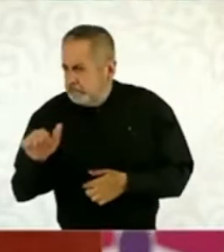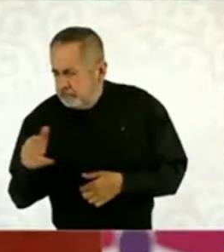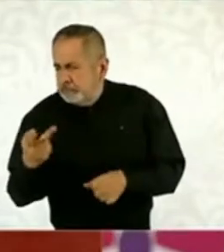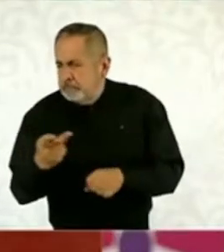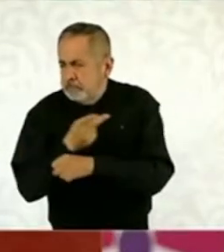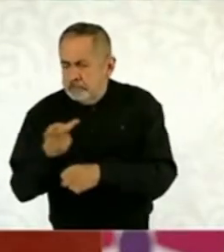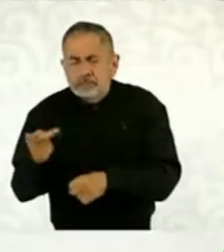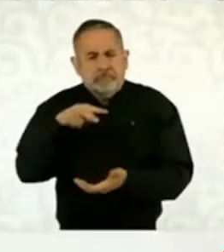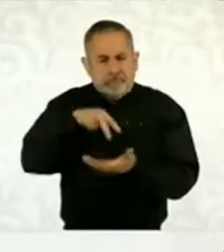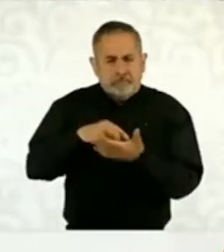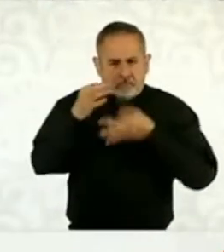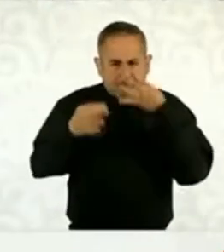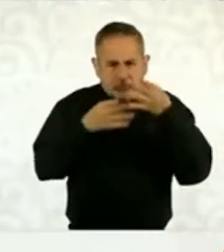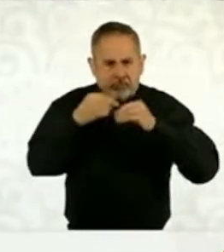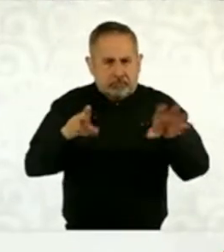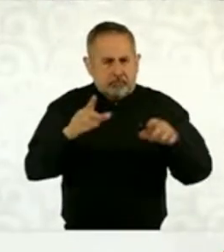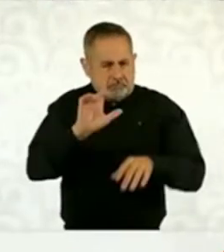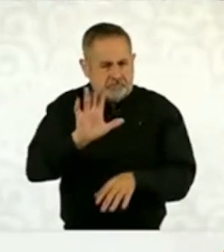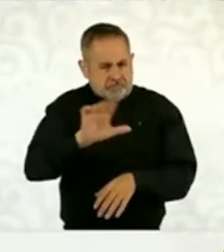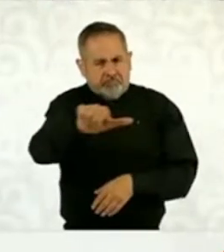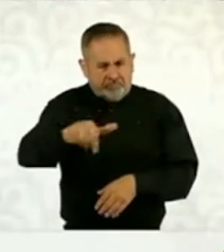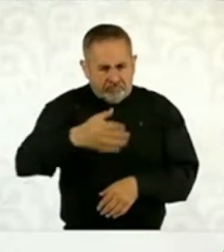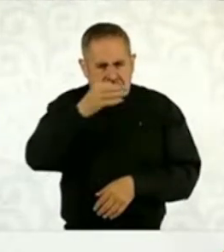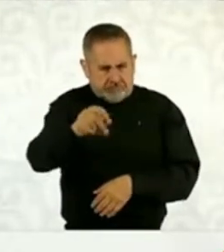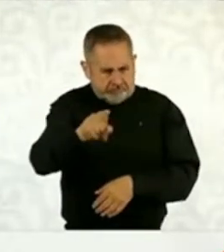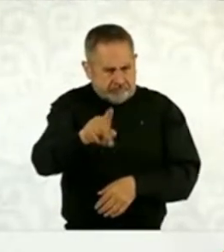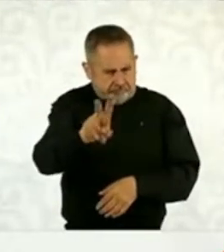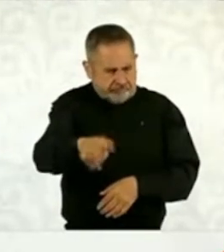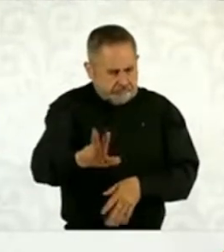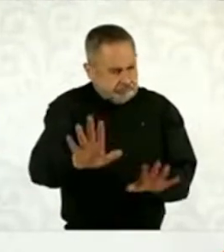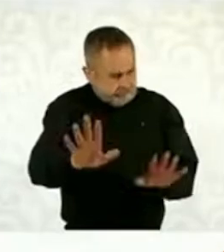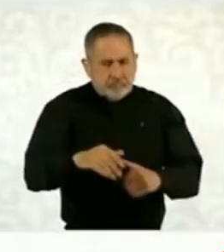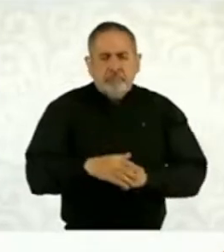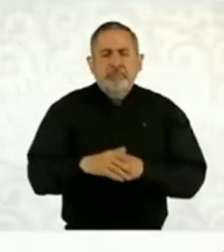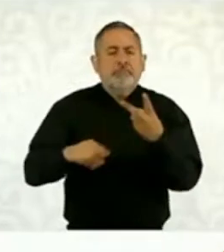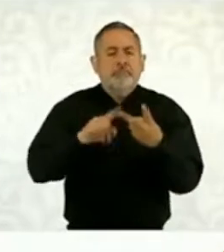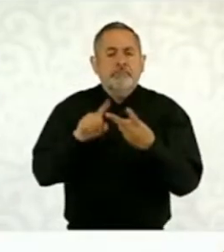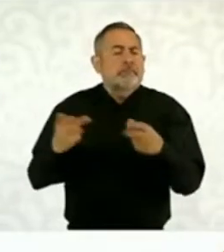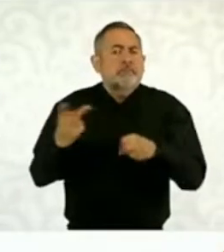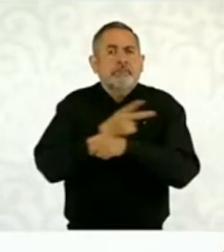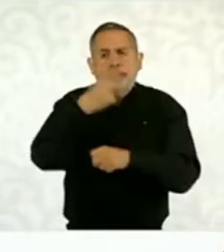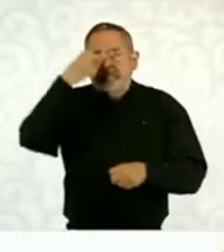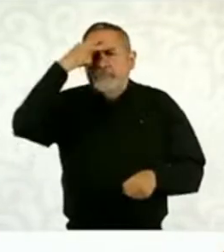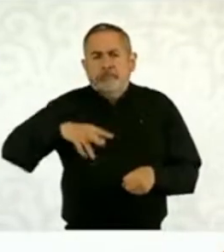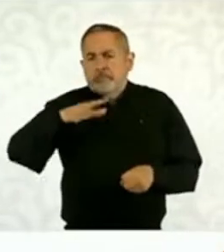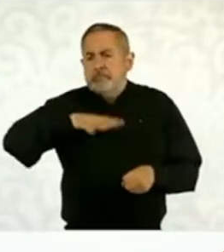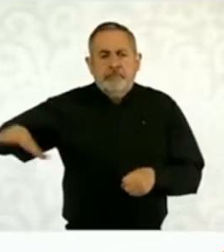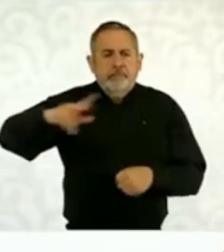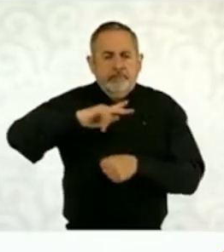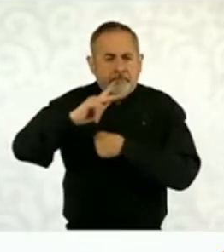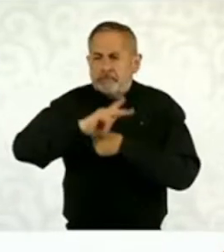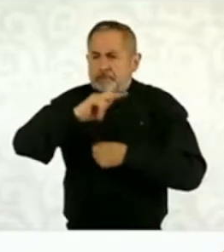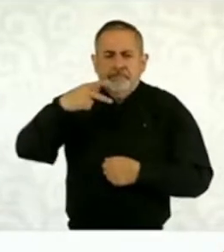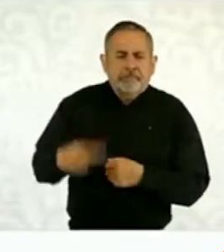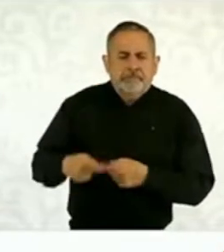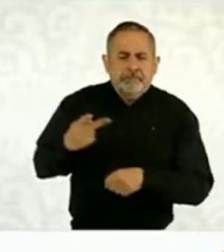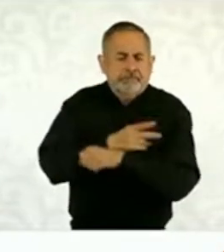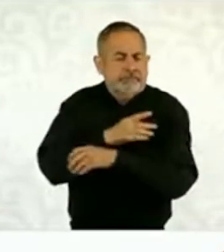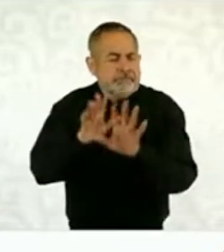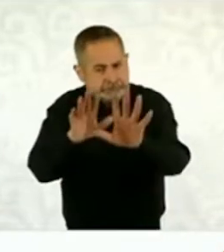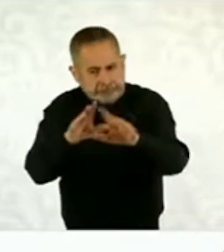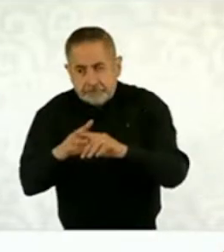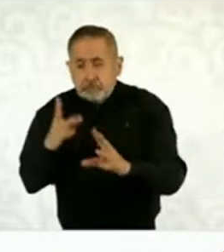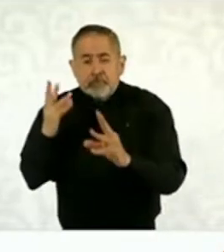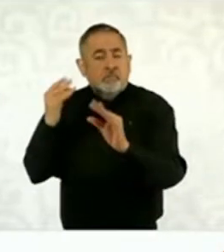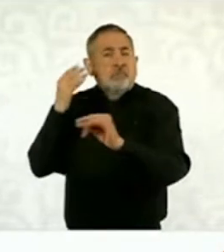informe, eso es lo primero. Ahora, ¿qué pasa en México, en nuestro país? Durante muchos años